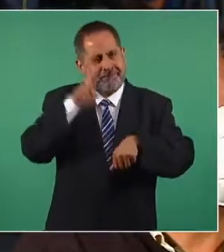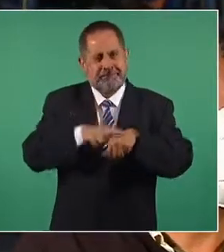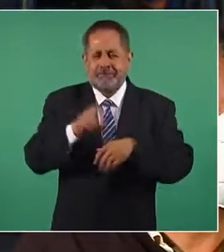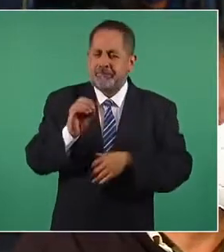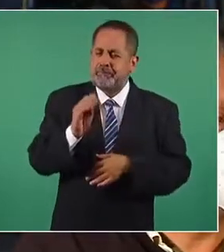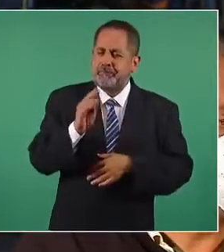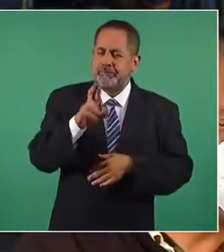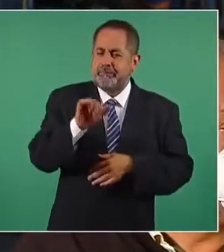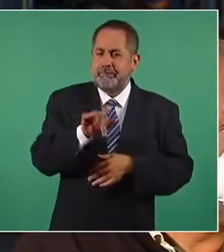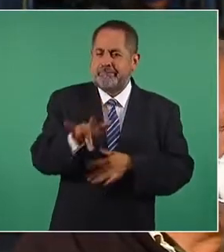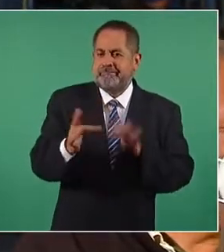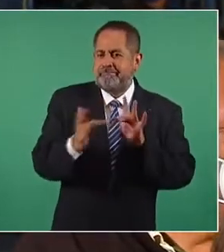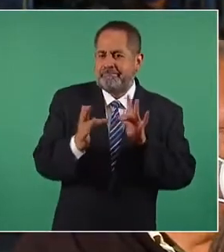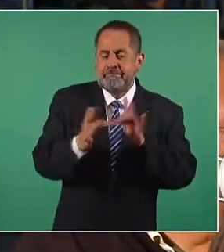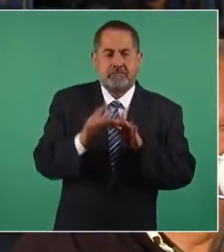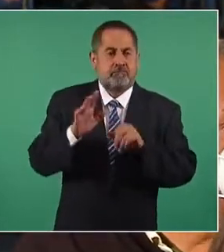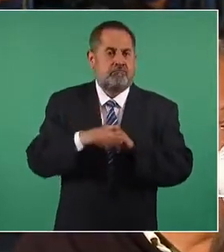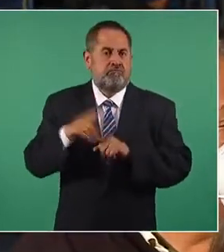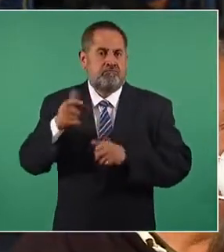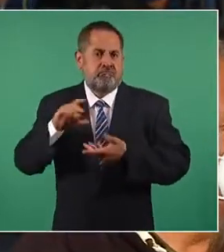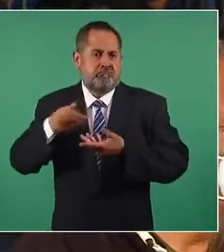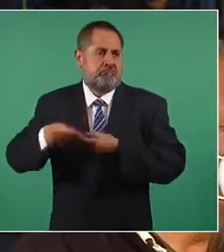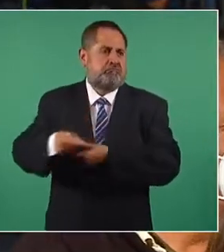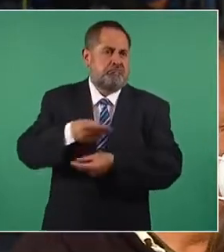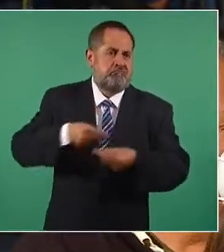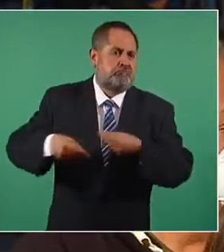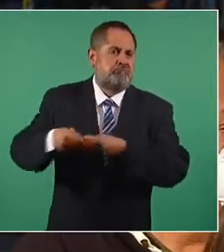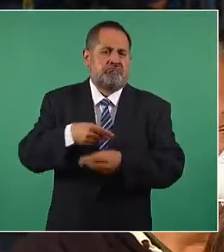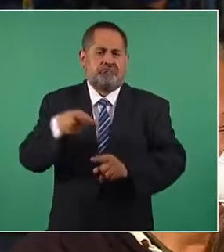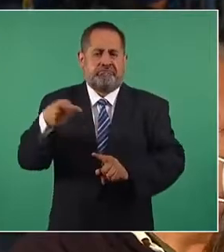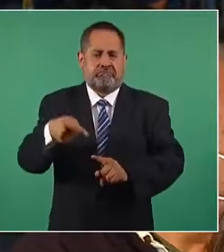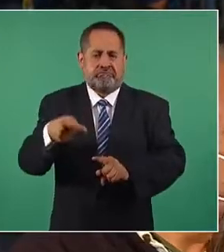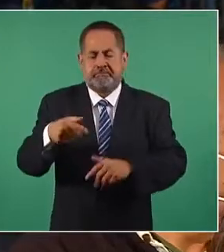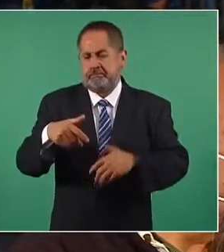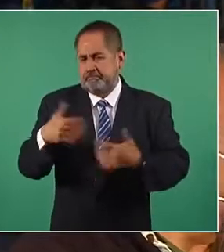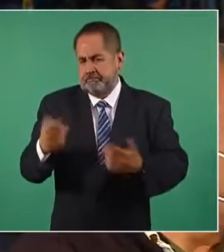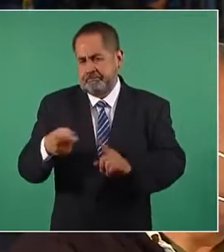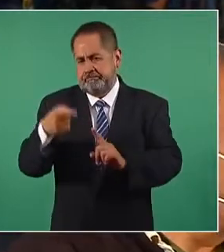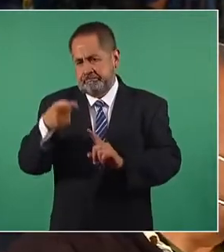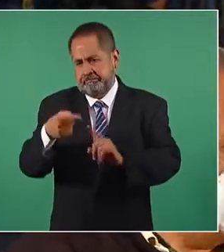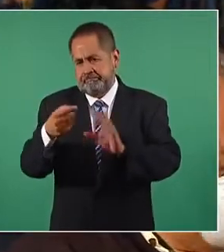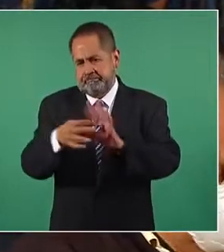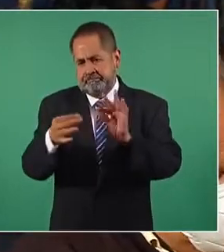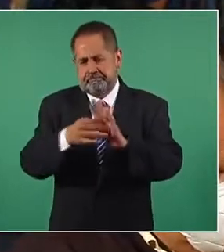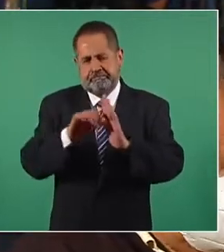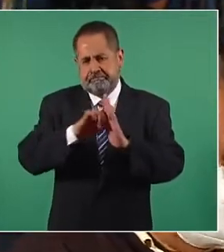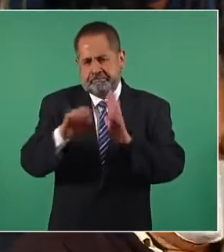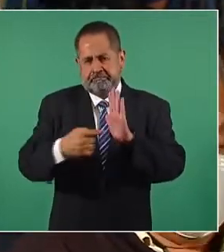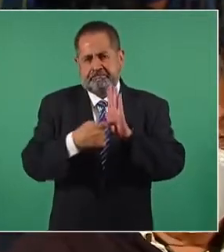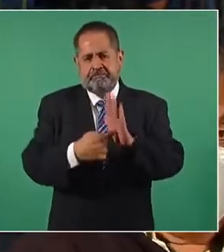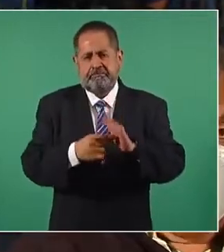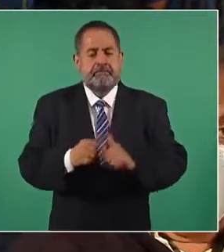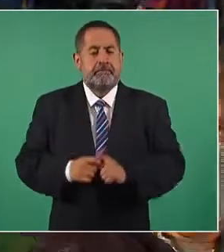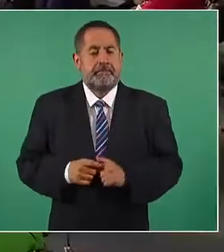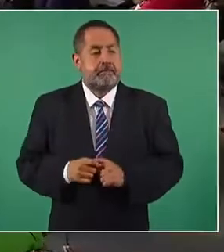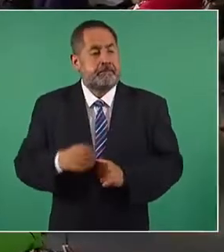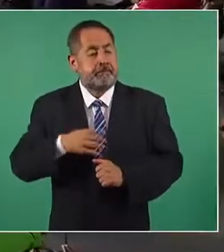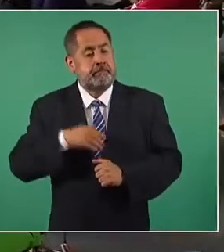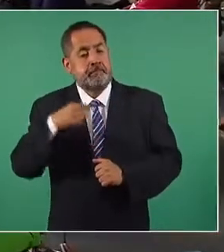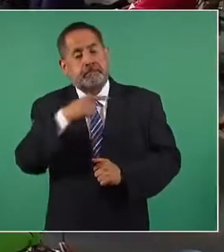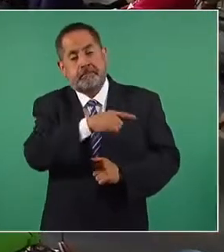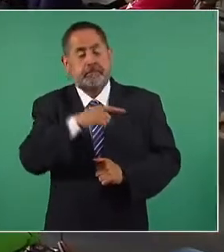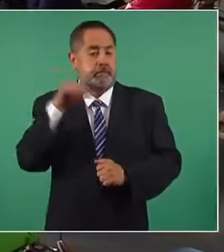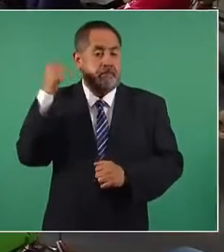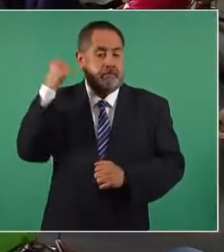donde fluye millones de pesos, ¿no? Le hablo de un caso muy concreto. Hay una funcionaria